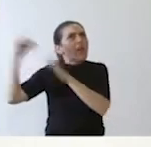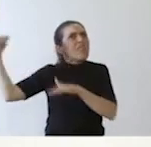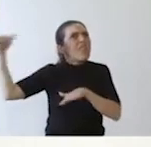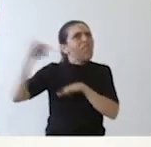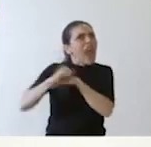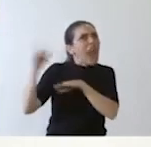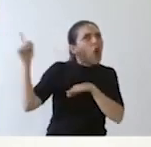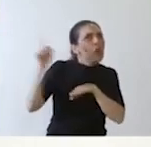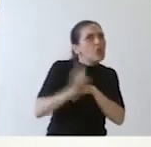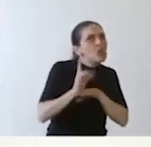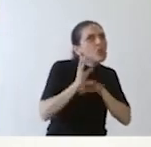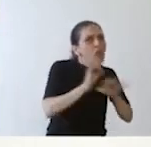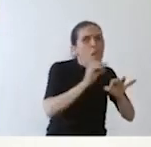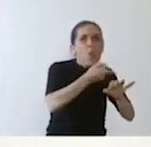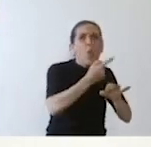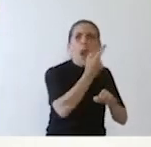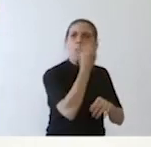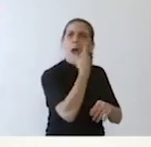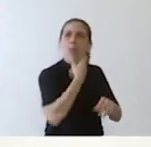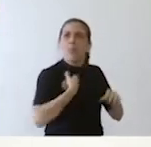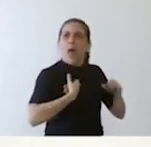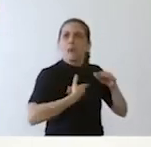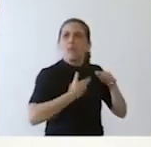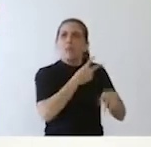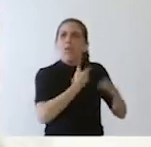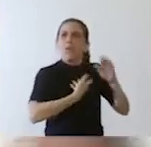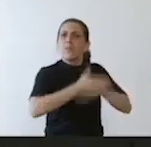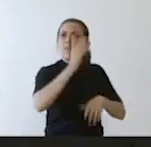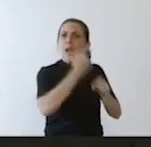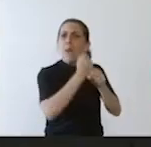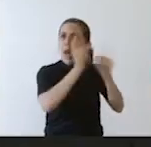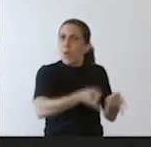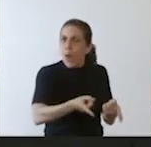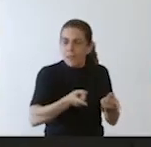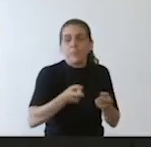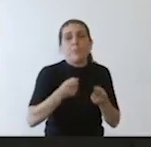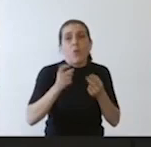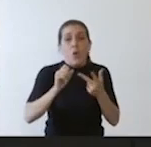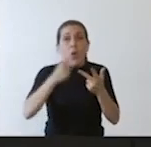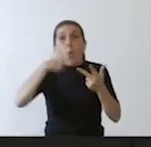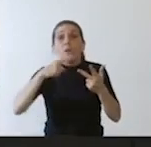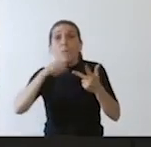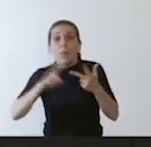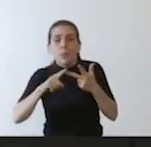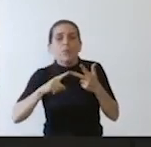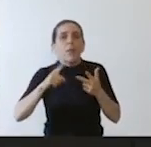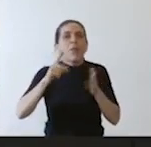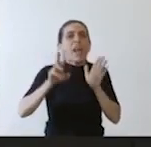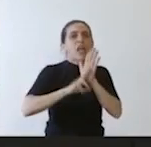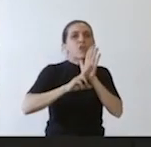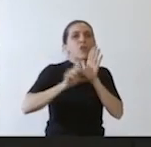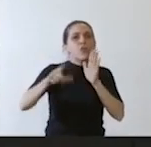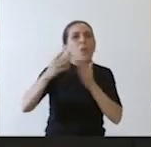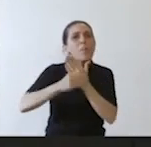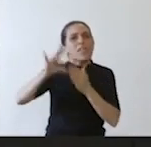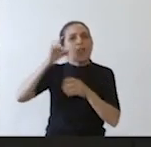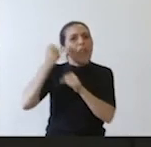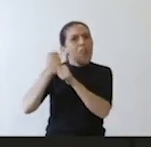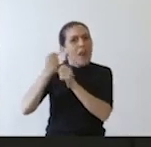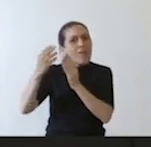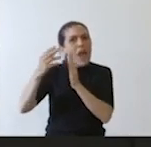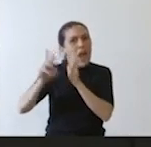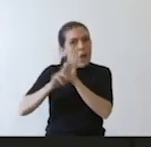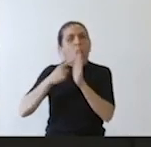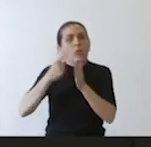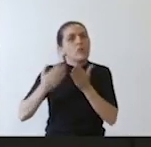países de referencia o riesgo. Gracias. Empiezo por el final. La resolución ministerial del ministro de Trabajo